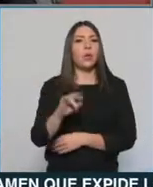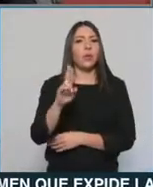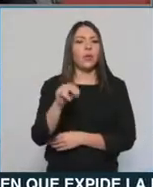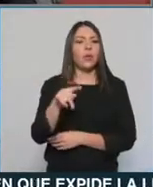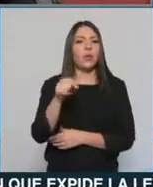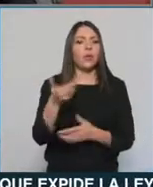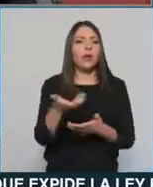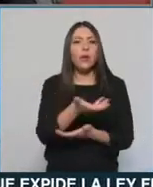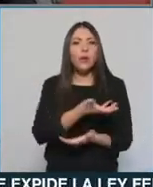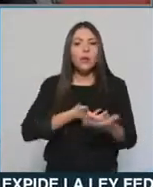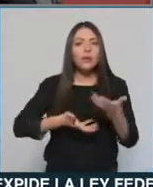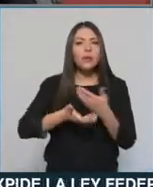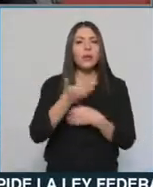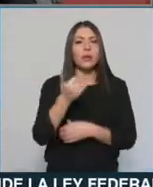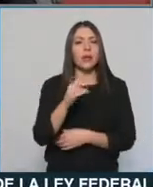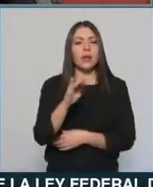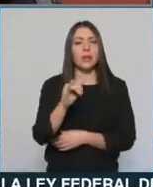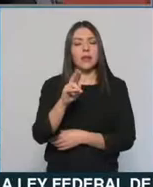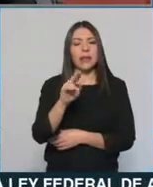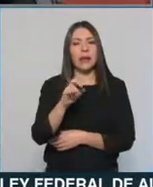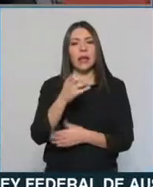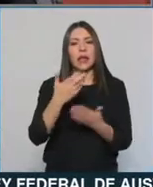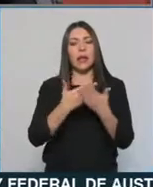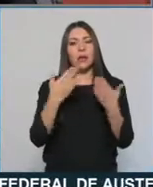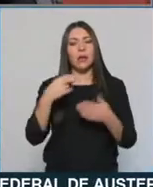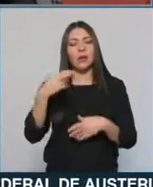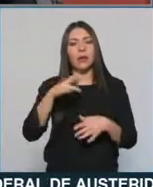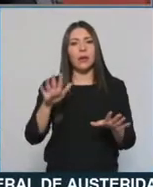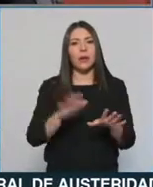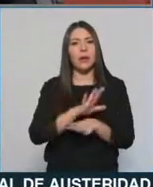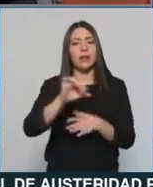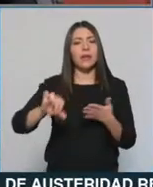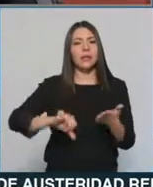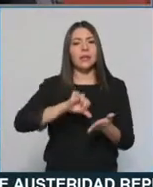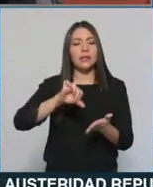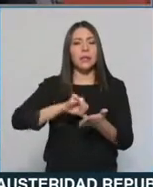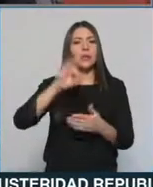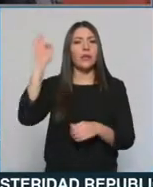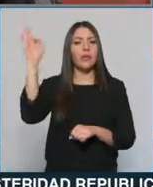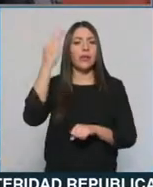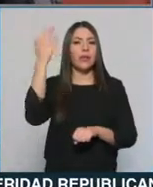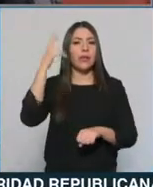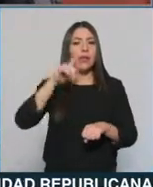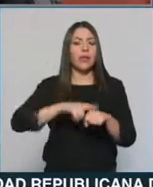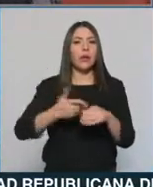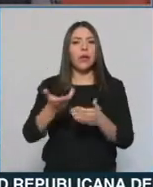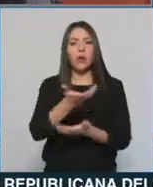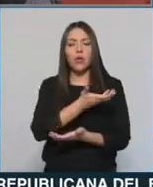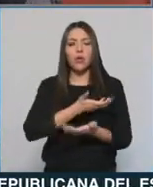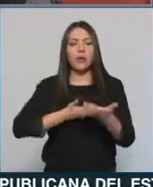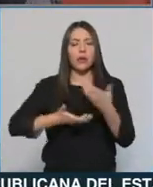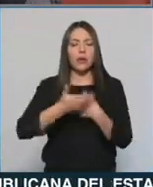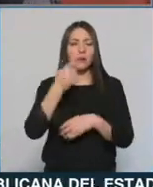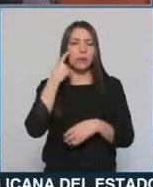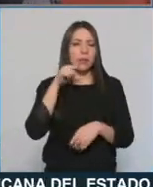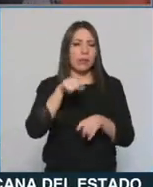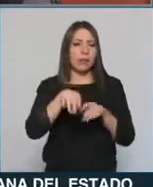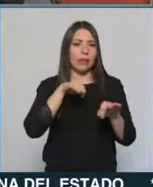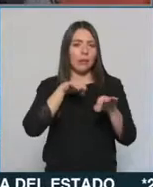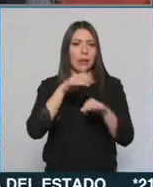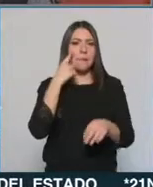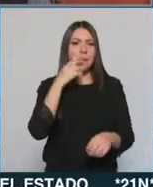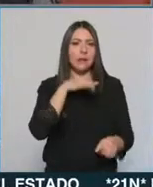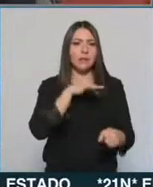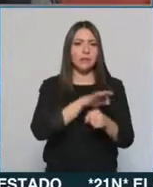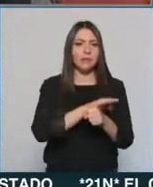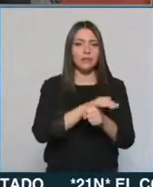serán centros federales de conciliación y registro laboral. ¿Cuál será la diferencia? Bueno, esa parte sí es muy interesante y esa yo creo que abona un poco más en